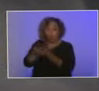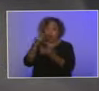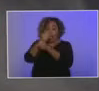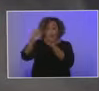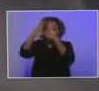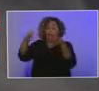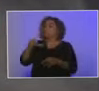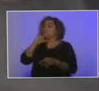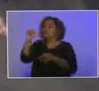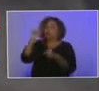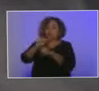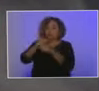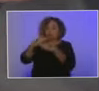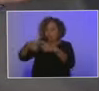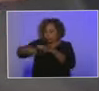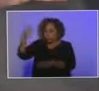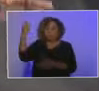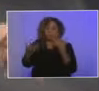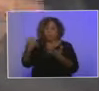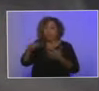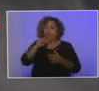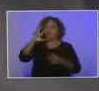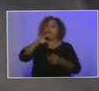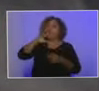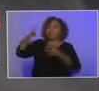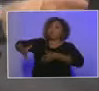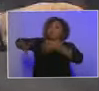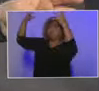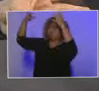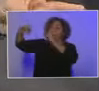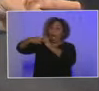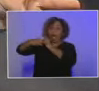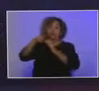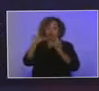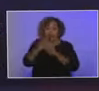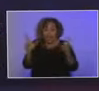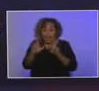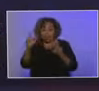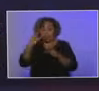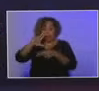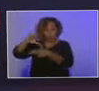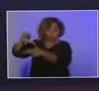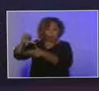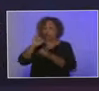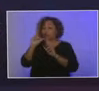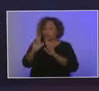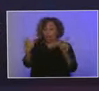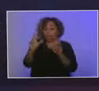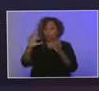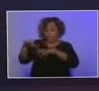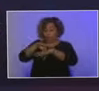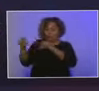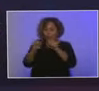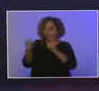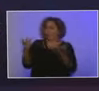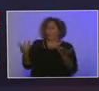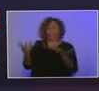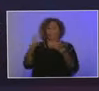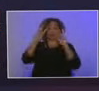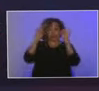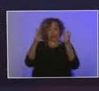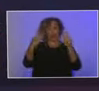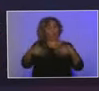no le funciona un generador, no le funciona la cisterna, no están preparadas para huracanes, no están preparadas para terremotos, así que es un